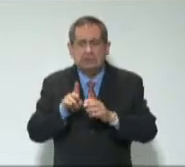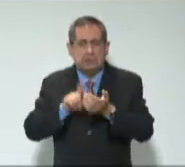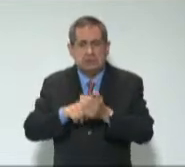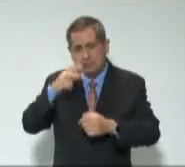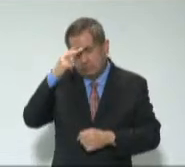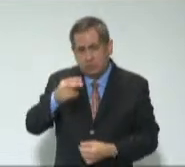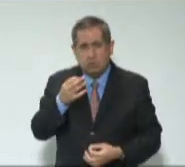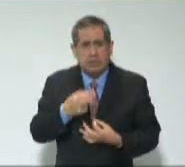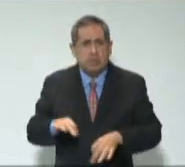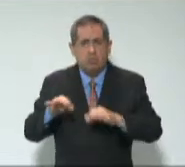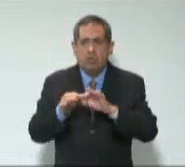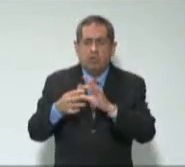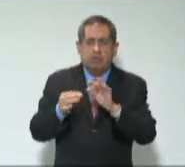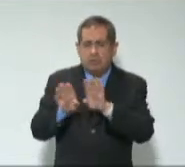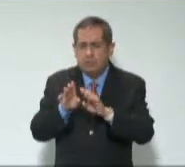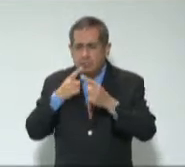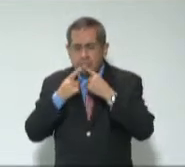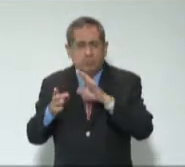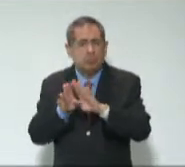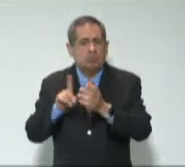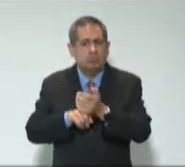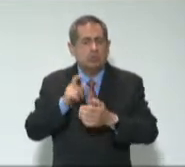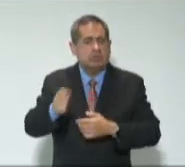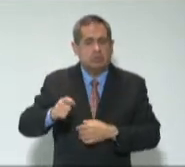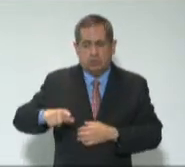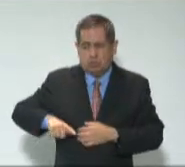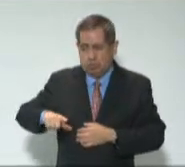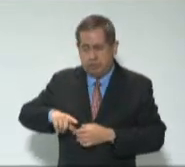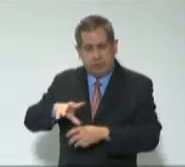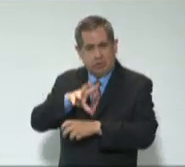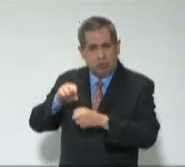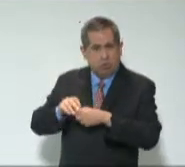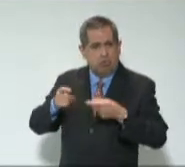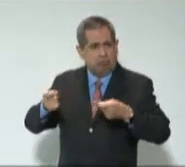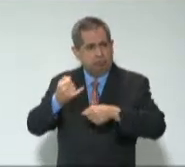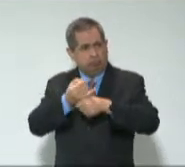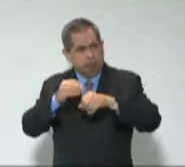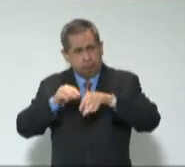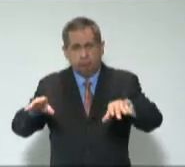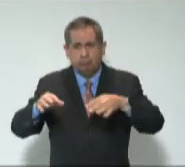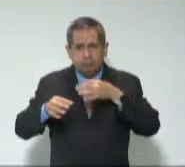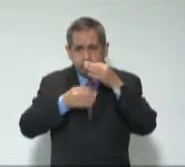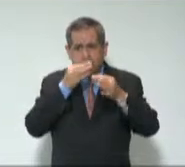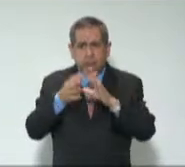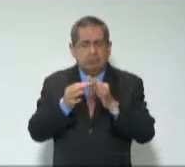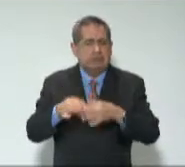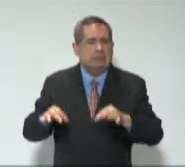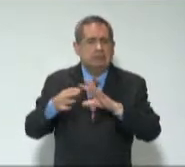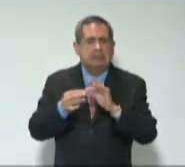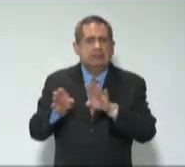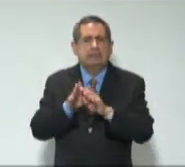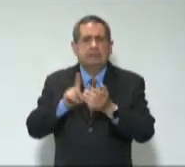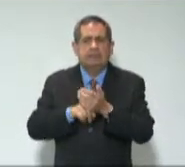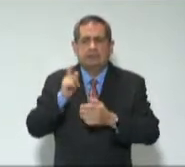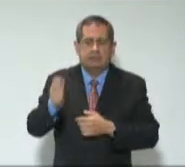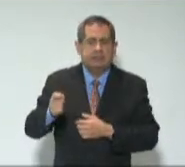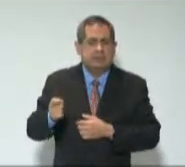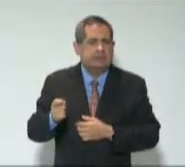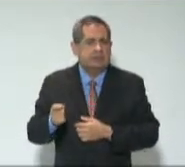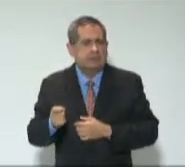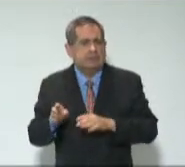algo que es muy importante que es cómo el gobierno ha manejado algo muy sensible y por su carácter